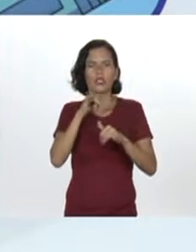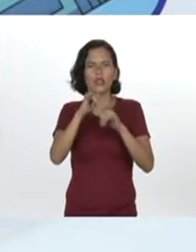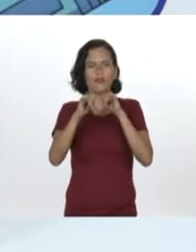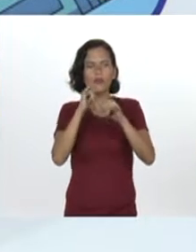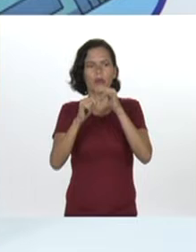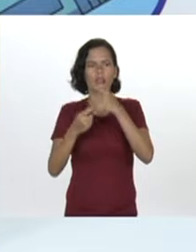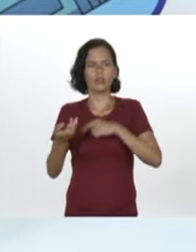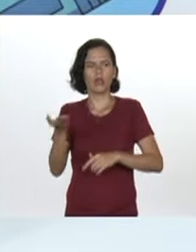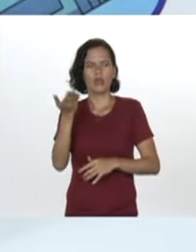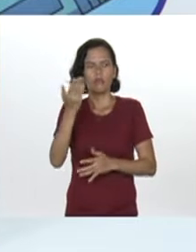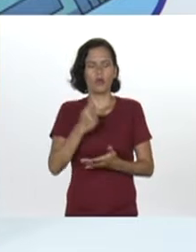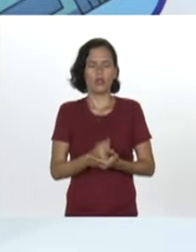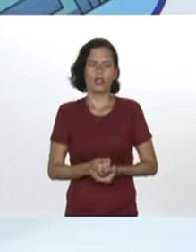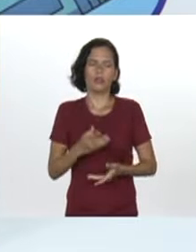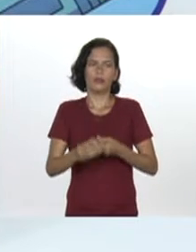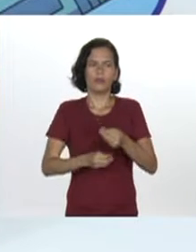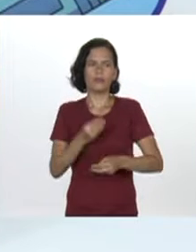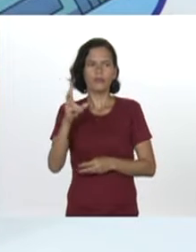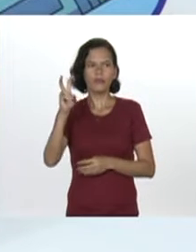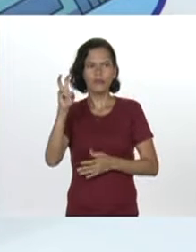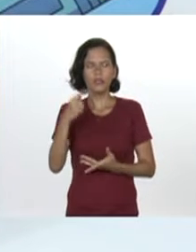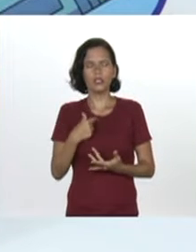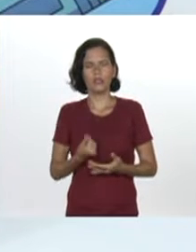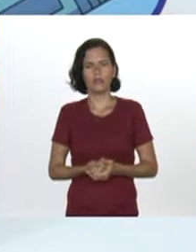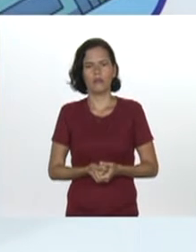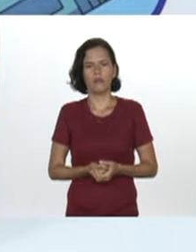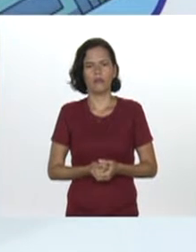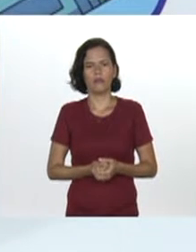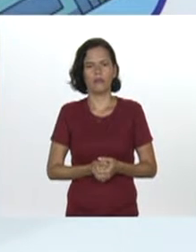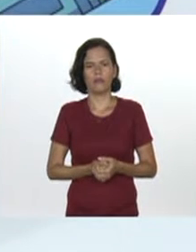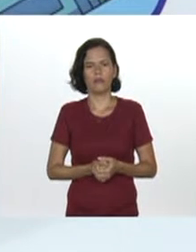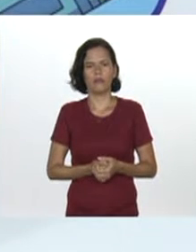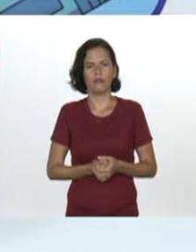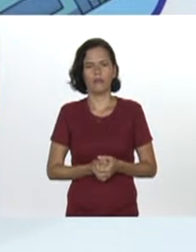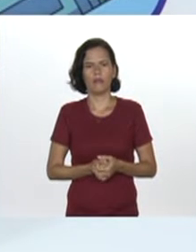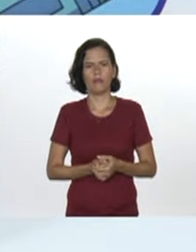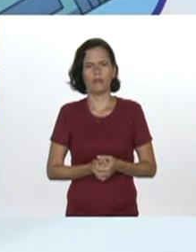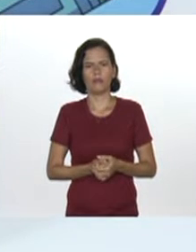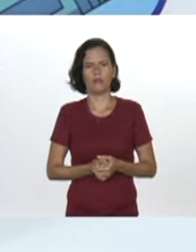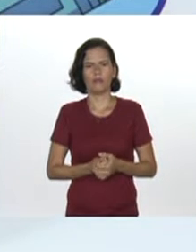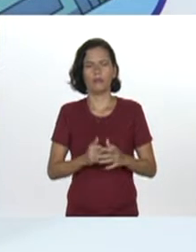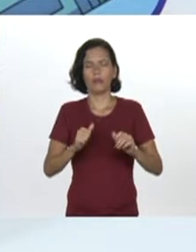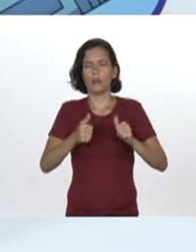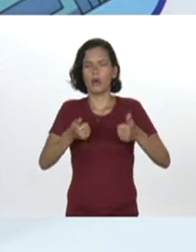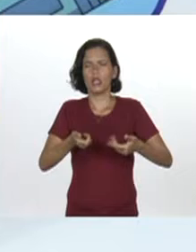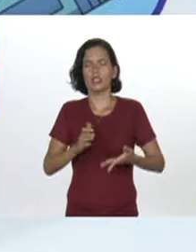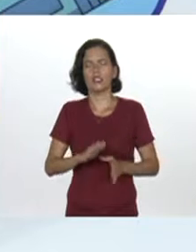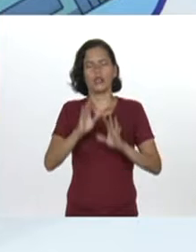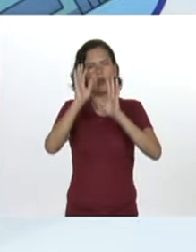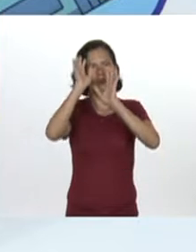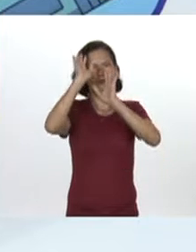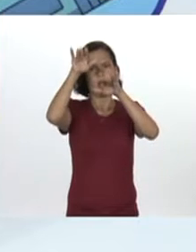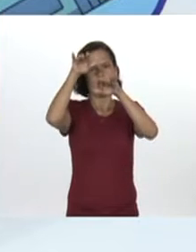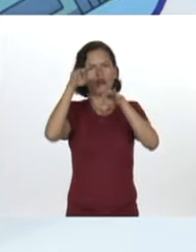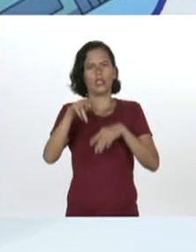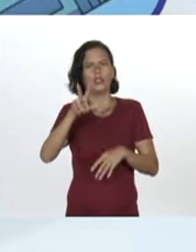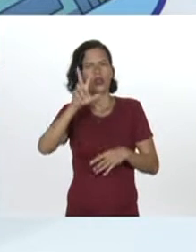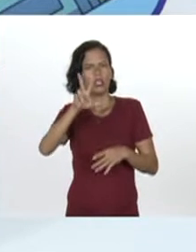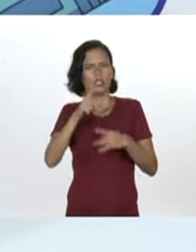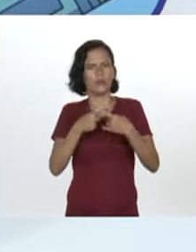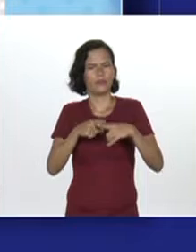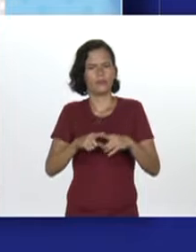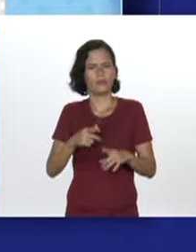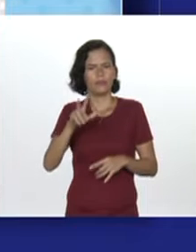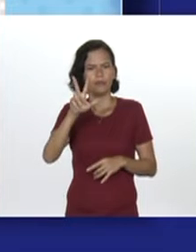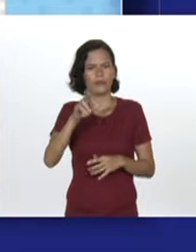es importante actualizar y es de interés a nivel educativo. Fíjense, vamos a iniciar con el baloncesto 3 versus 3. Para